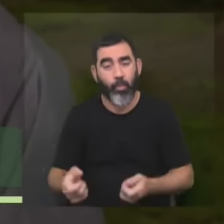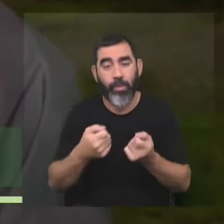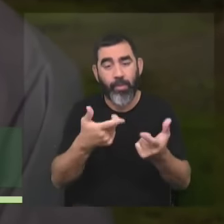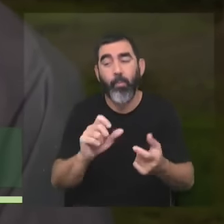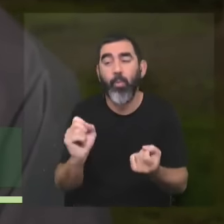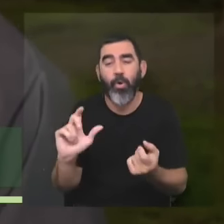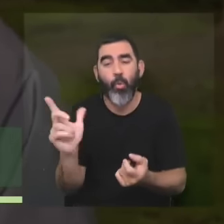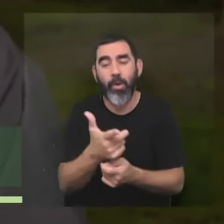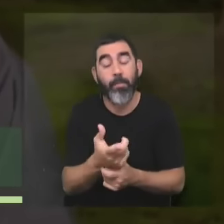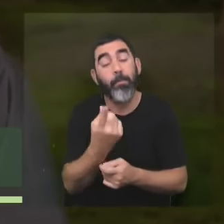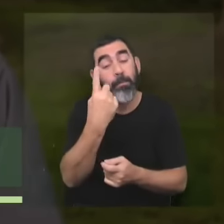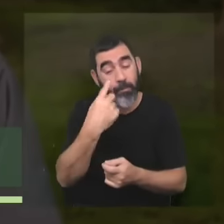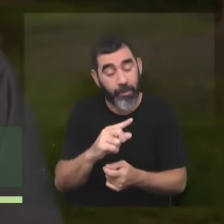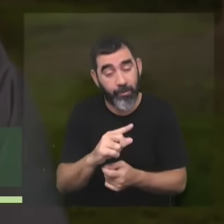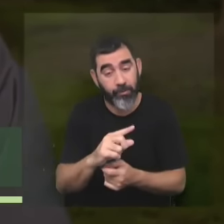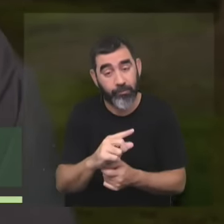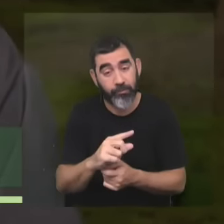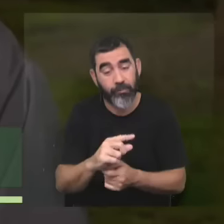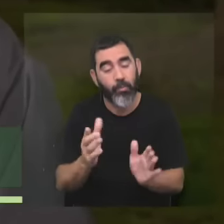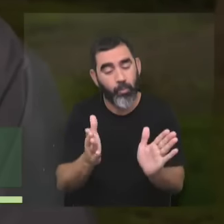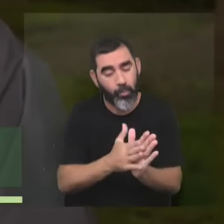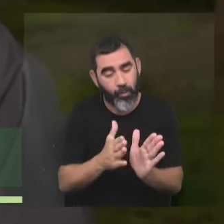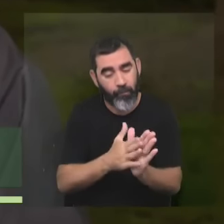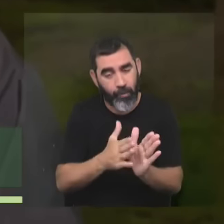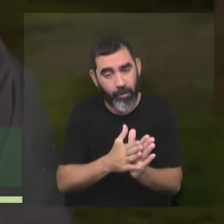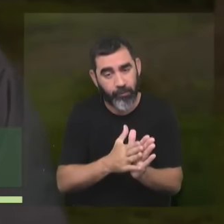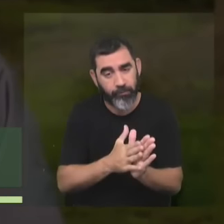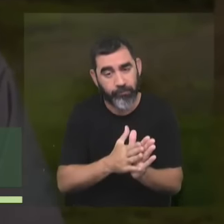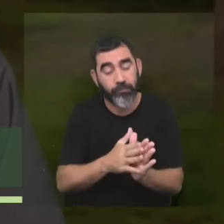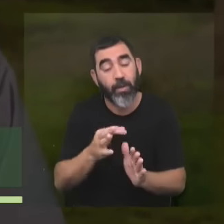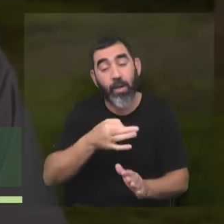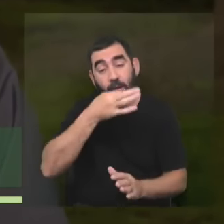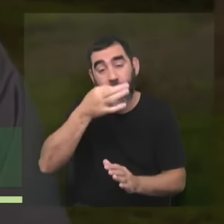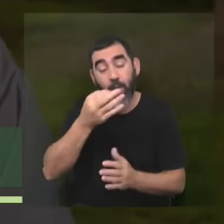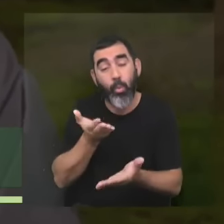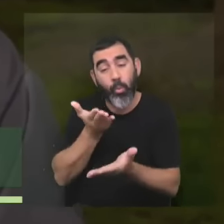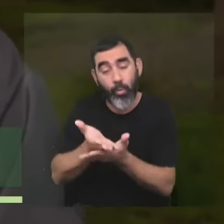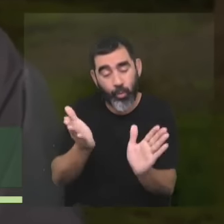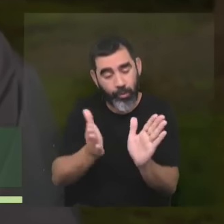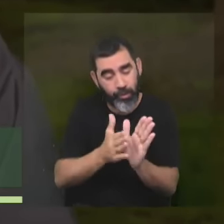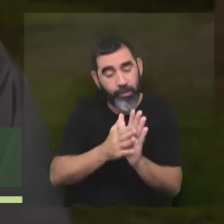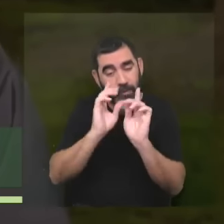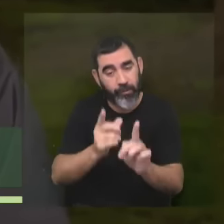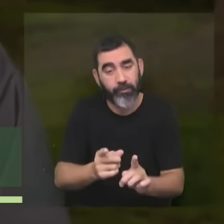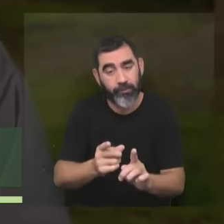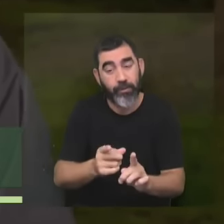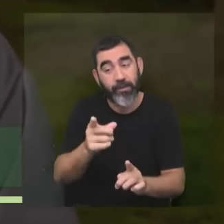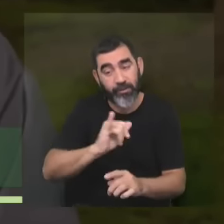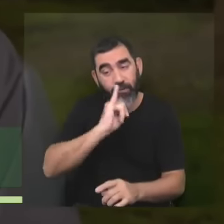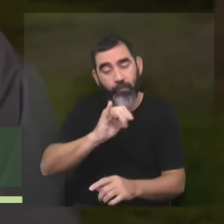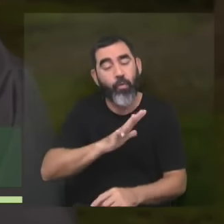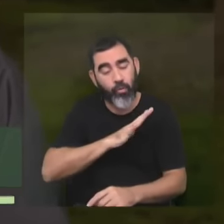no existía sin embargo este está comprobado y y en la audiencia de apelación se comprobó de que ese informe